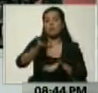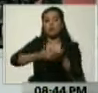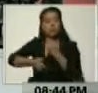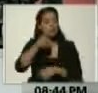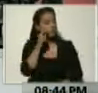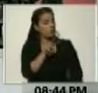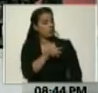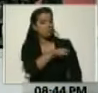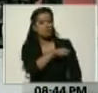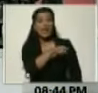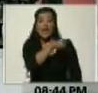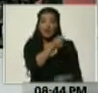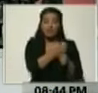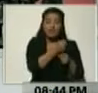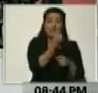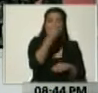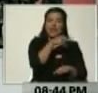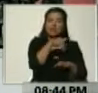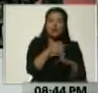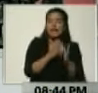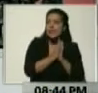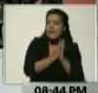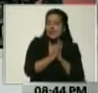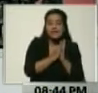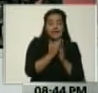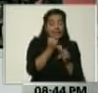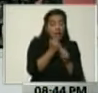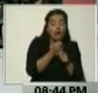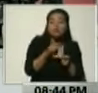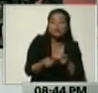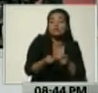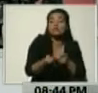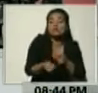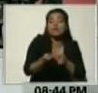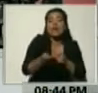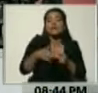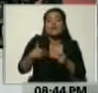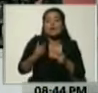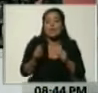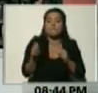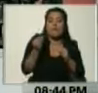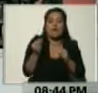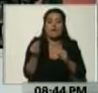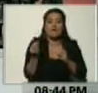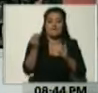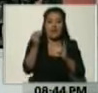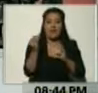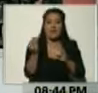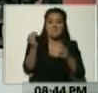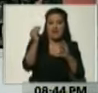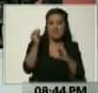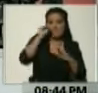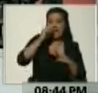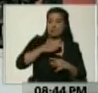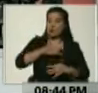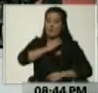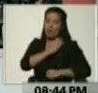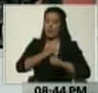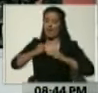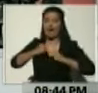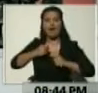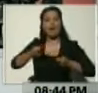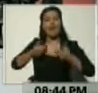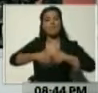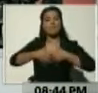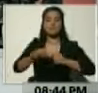trabajan en la asamblea para ver cómo incrementan su fuerza accionaria y el poder de los capitales en